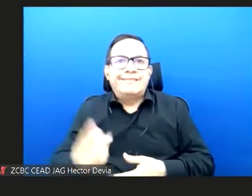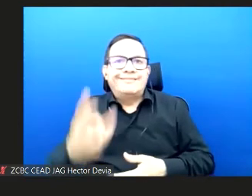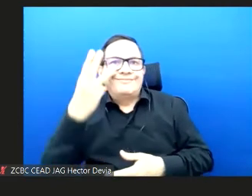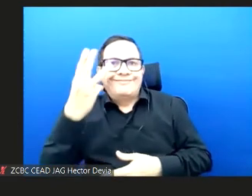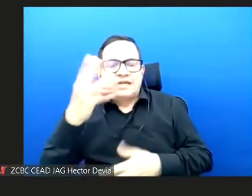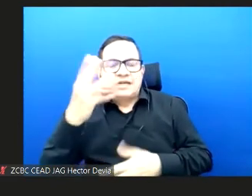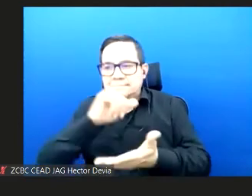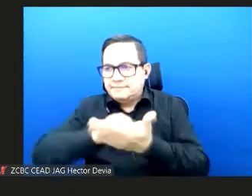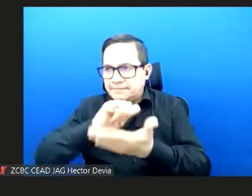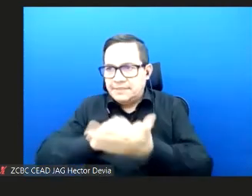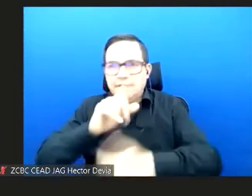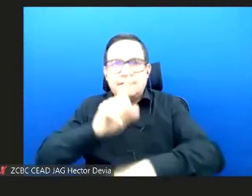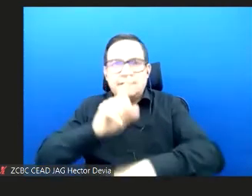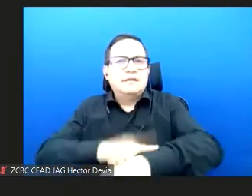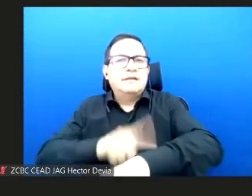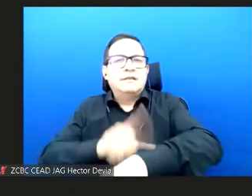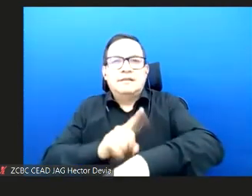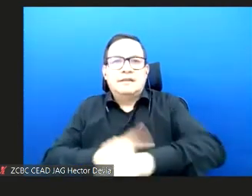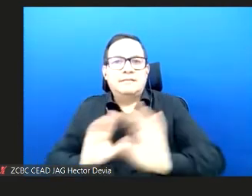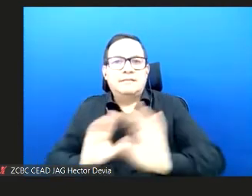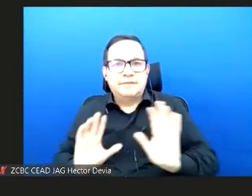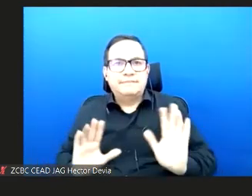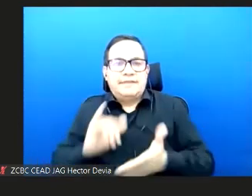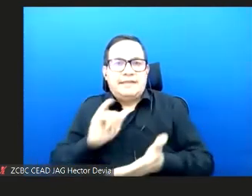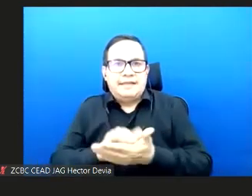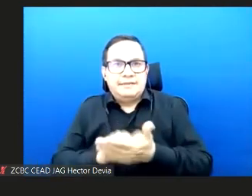¿Listo? Que estos son los que presentaron a la vez.